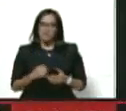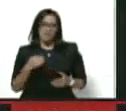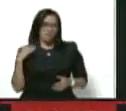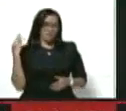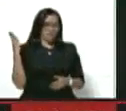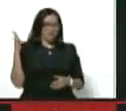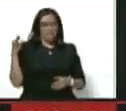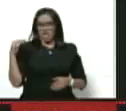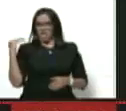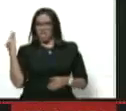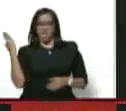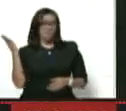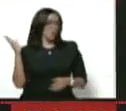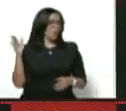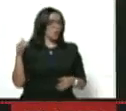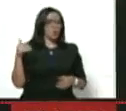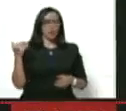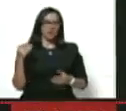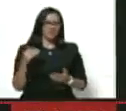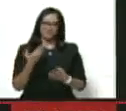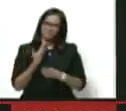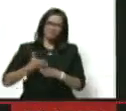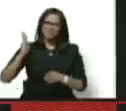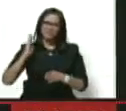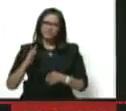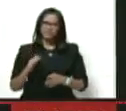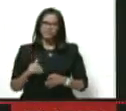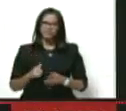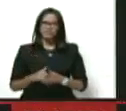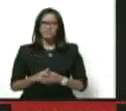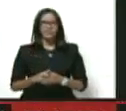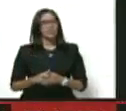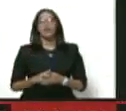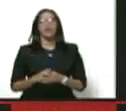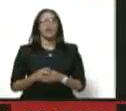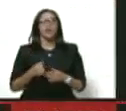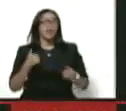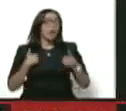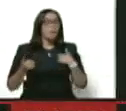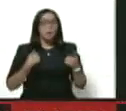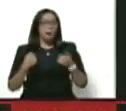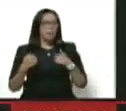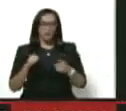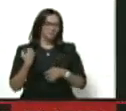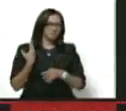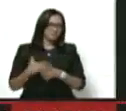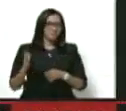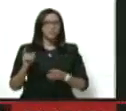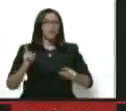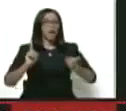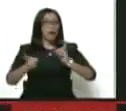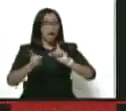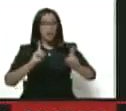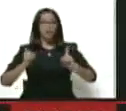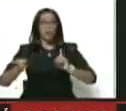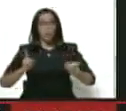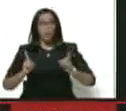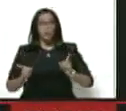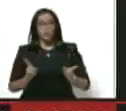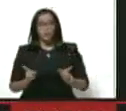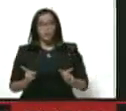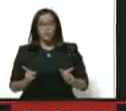llenos de ego, vanidad, individualismo, caudillismo. Algunos